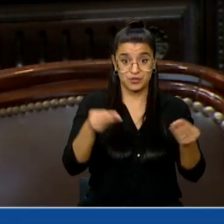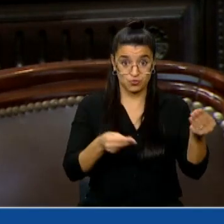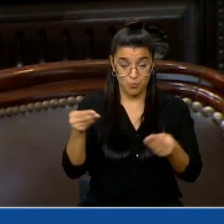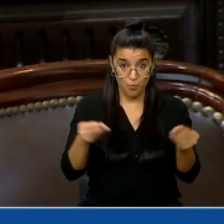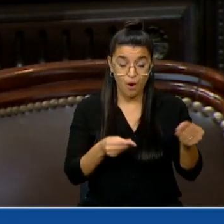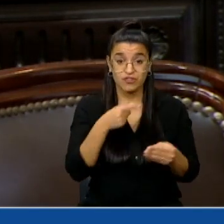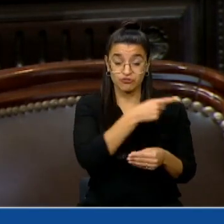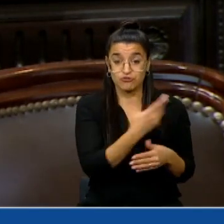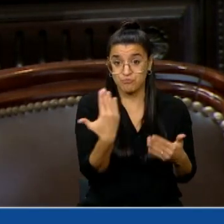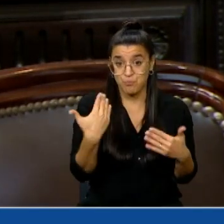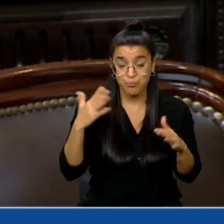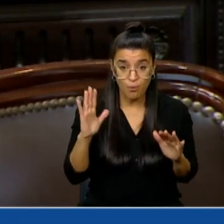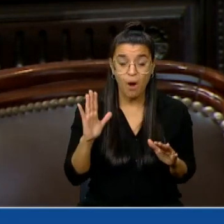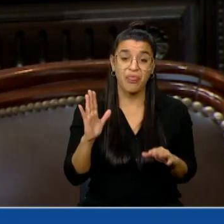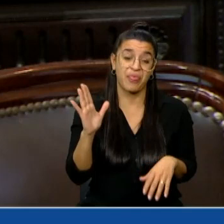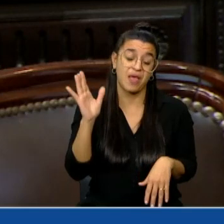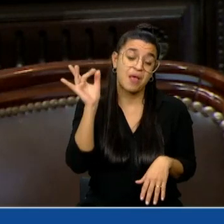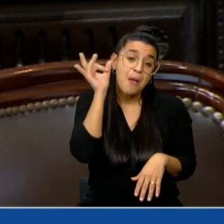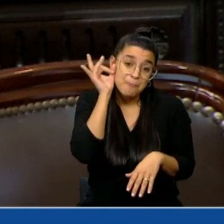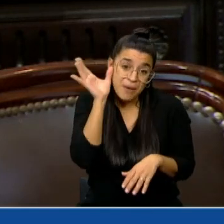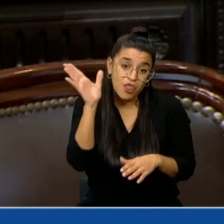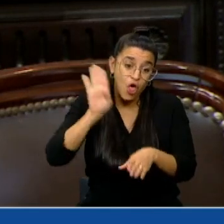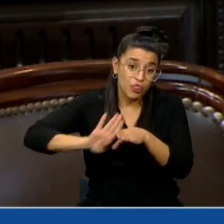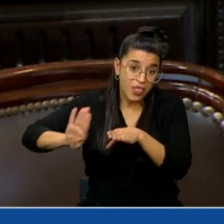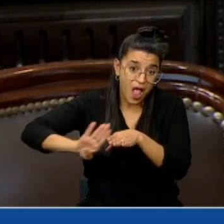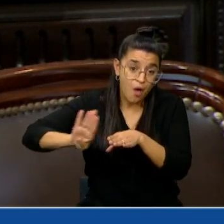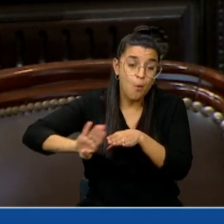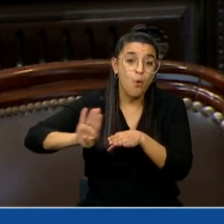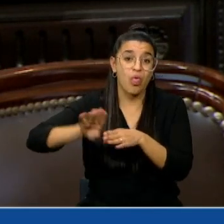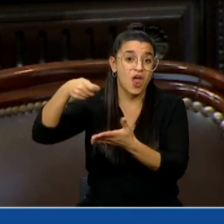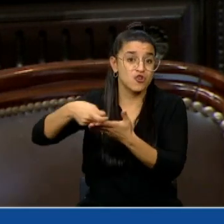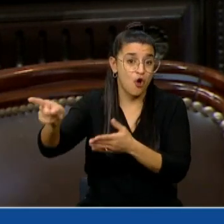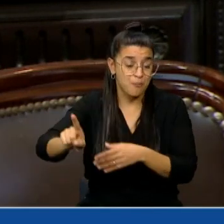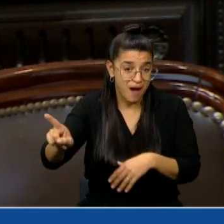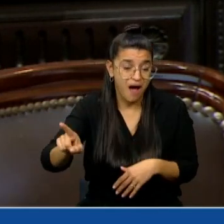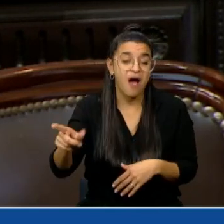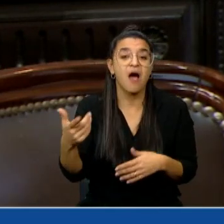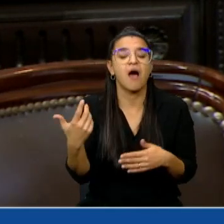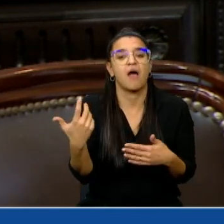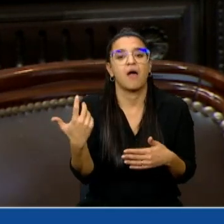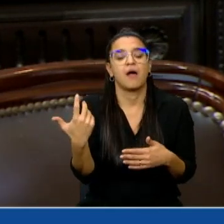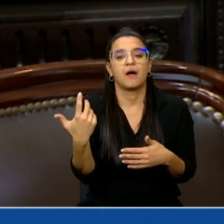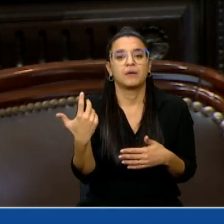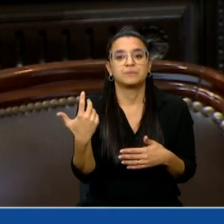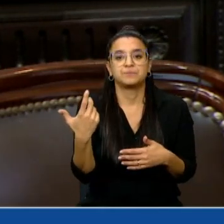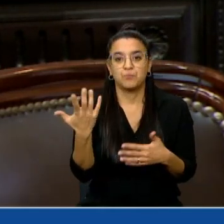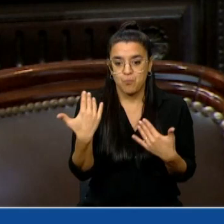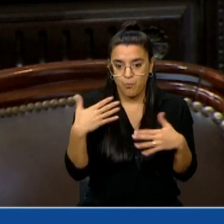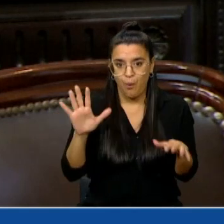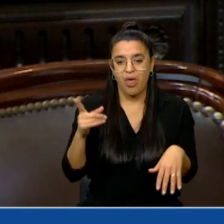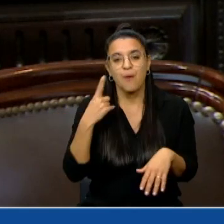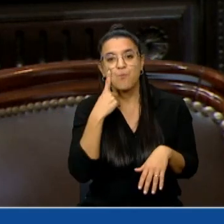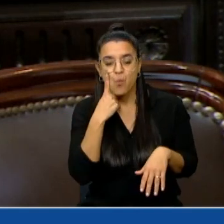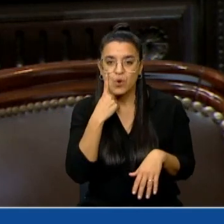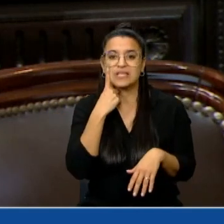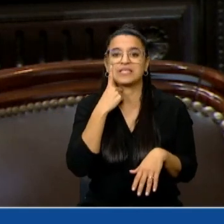presupuesto está permitido condonar y buscando una solución y haciendo posible que los